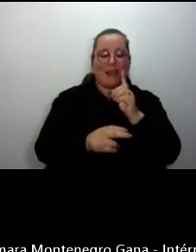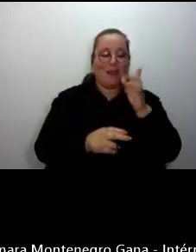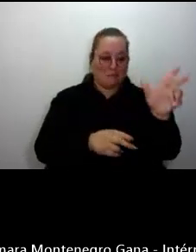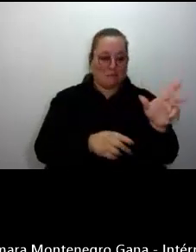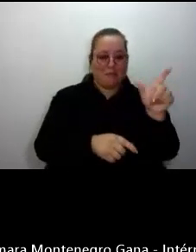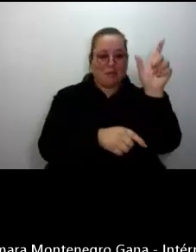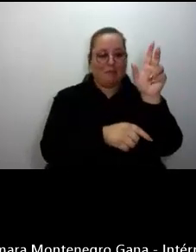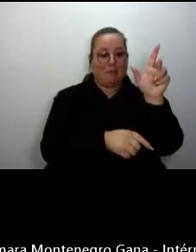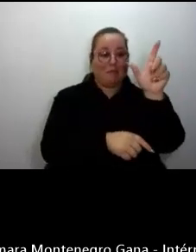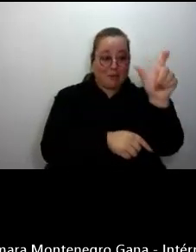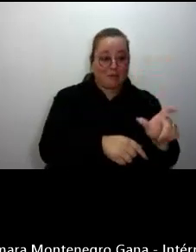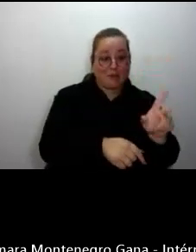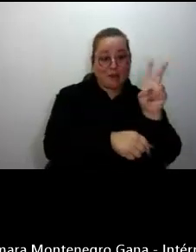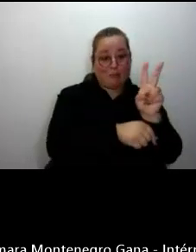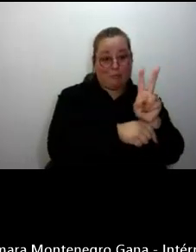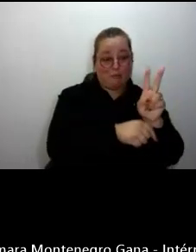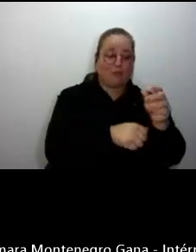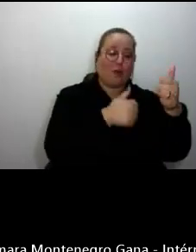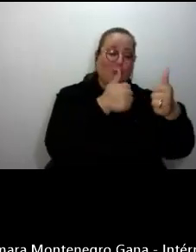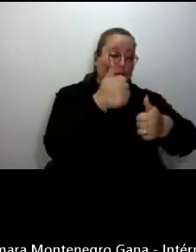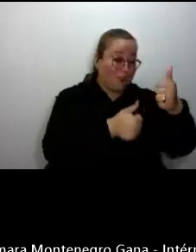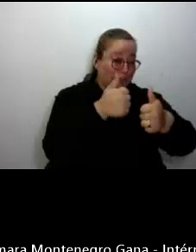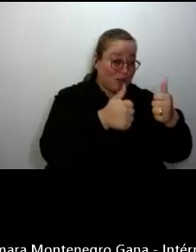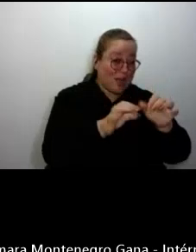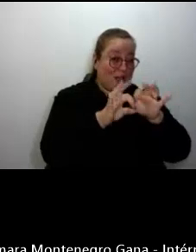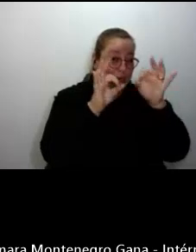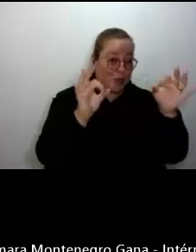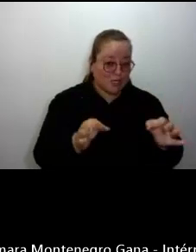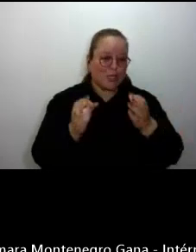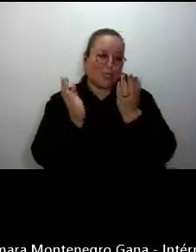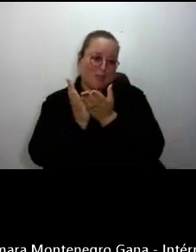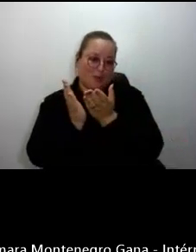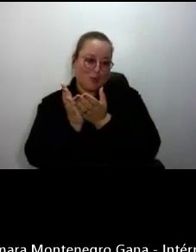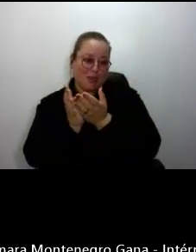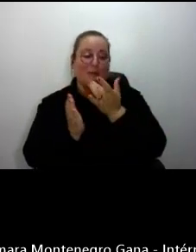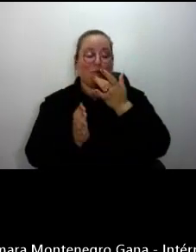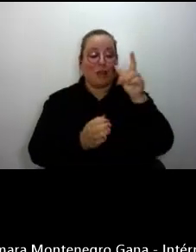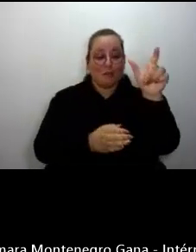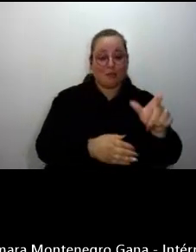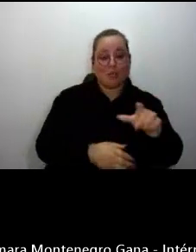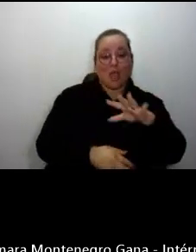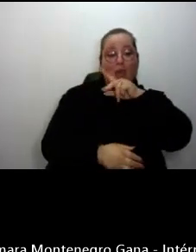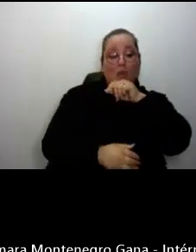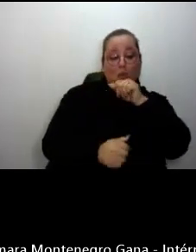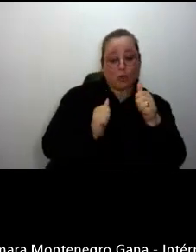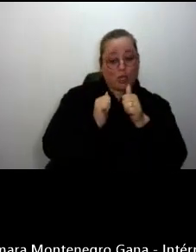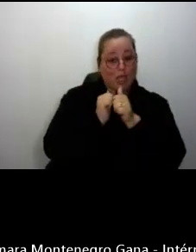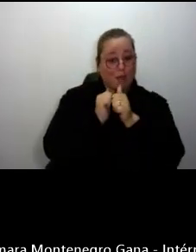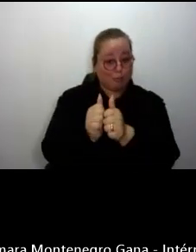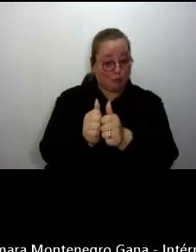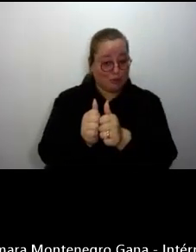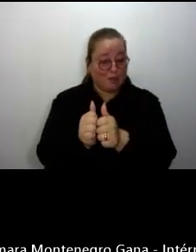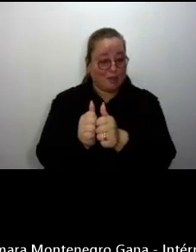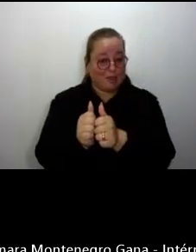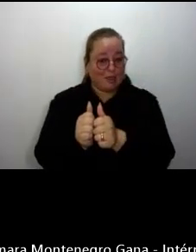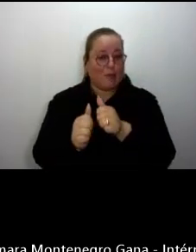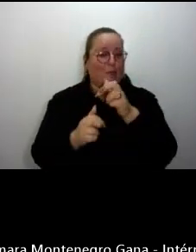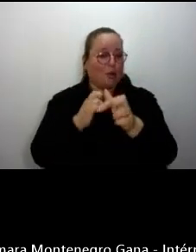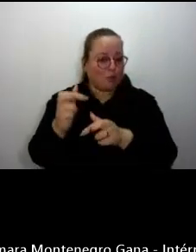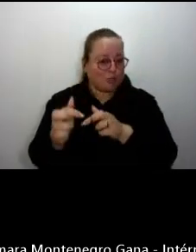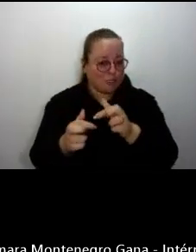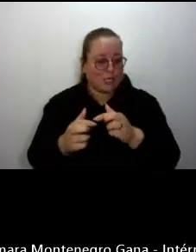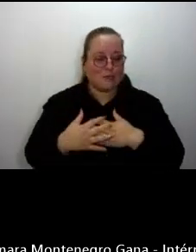de la educación y el estudiante, puesto que entendiendo de que el adulto que esté, ¿verdad?, acompañando el proceso de regulación